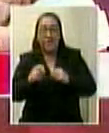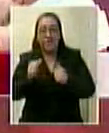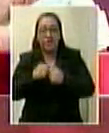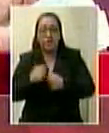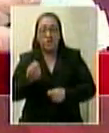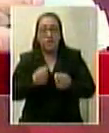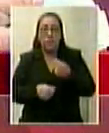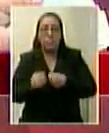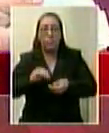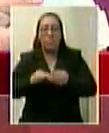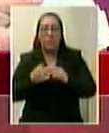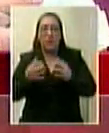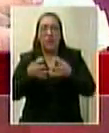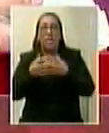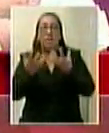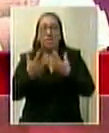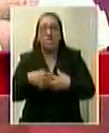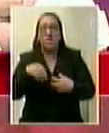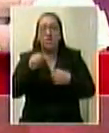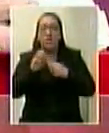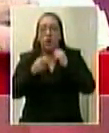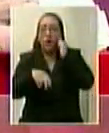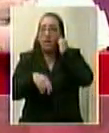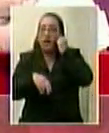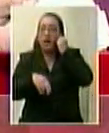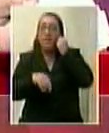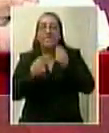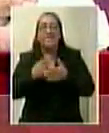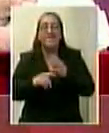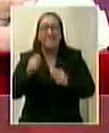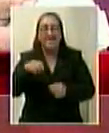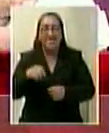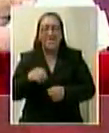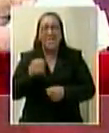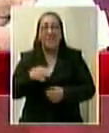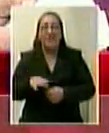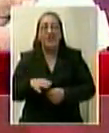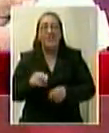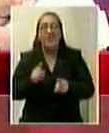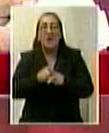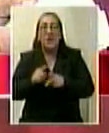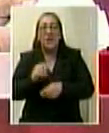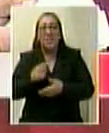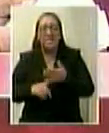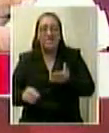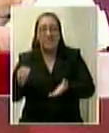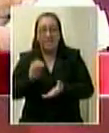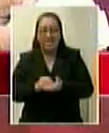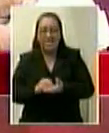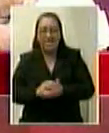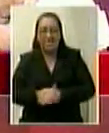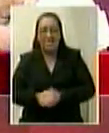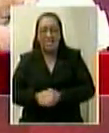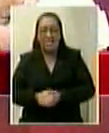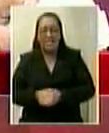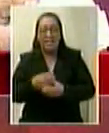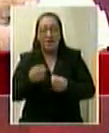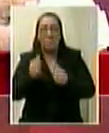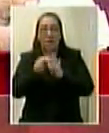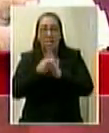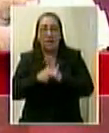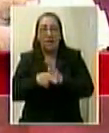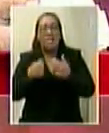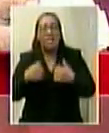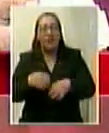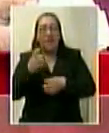la negociación con la empresa minera Shogun no resultaba necesaria, habida cuenta que las impugnaciones de Shogun, tanto a las normas